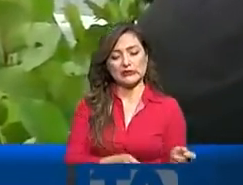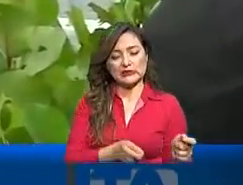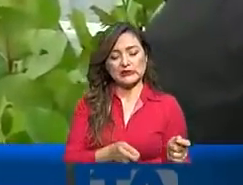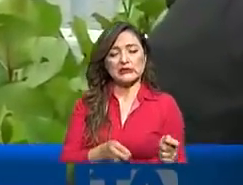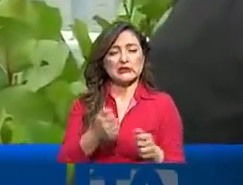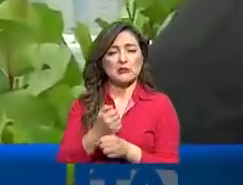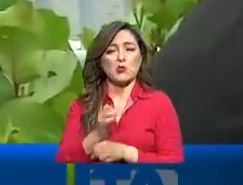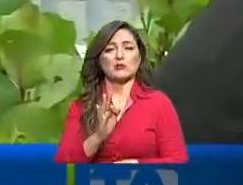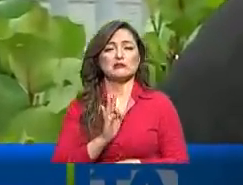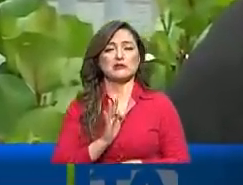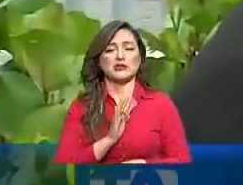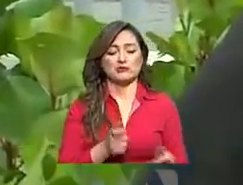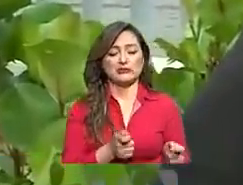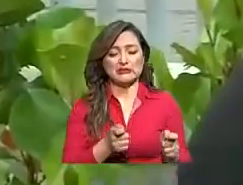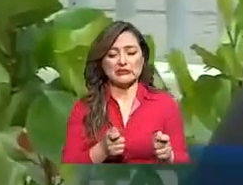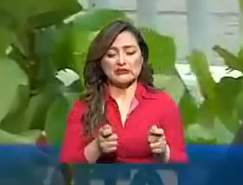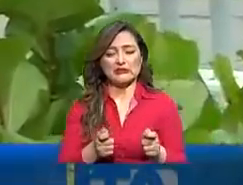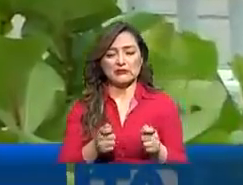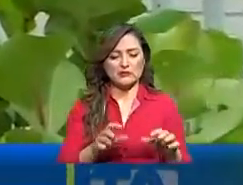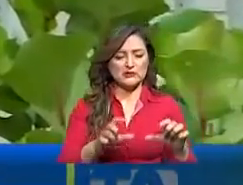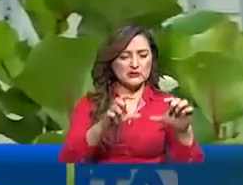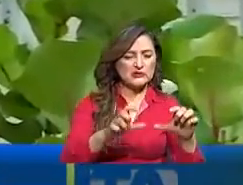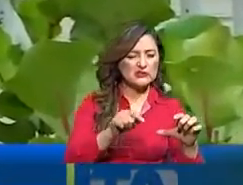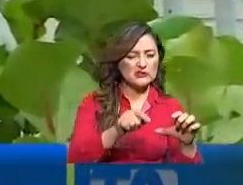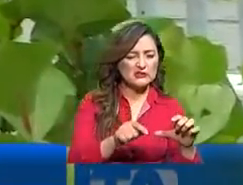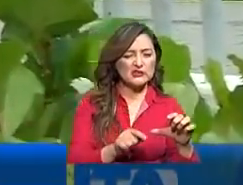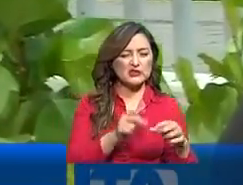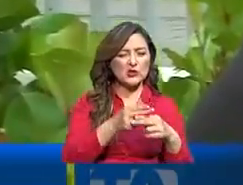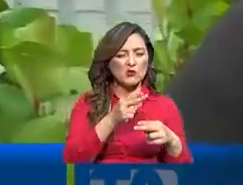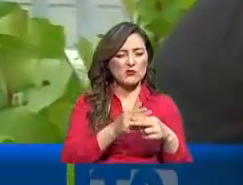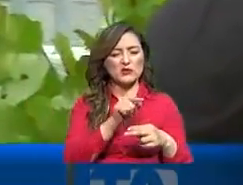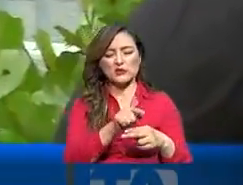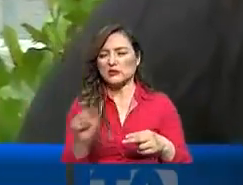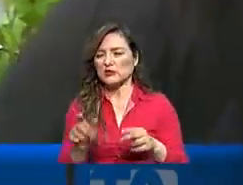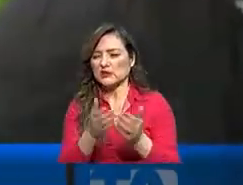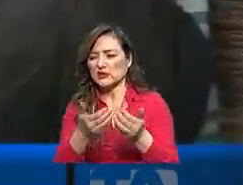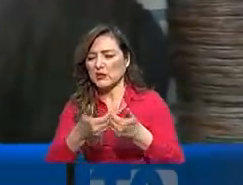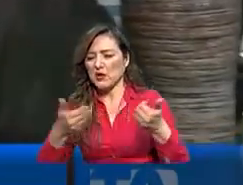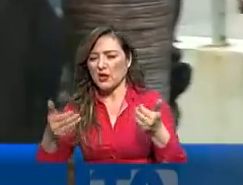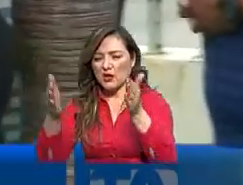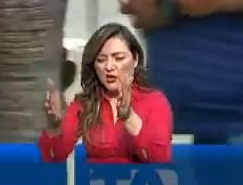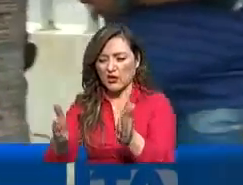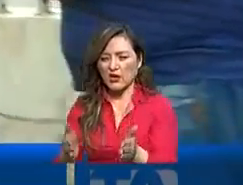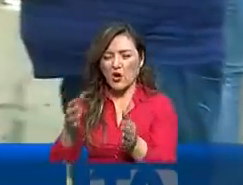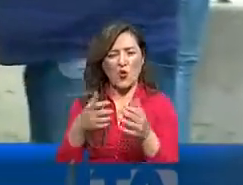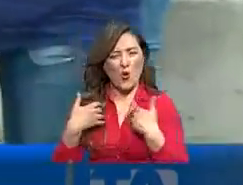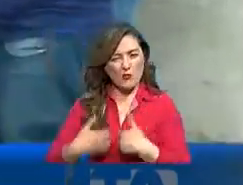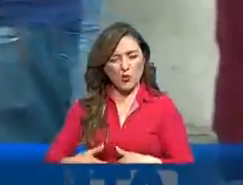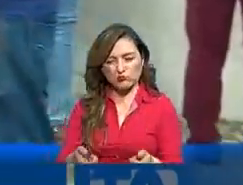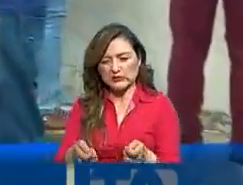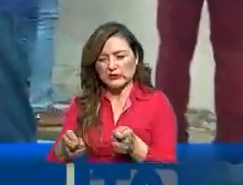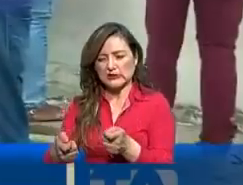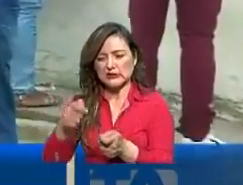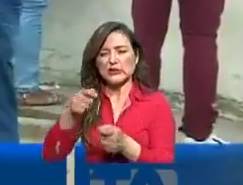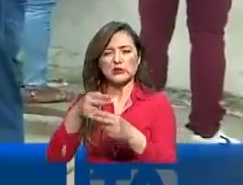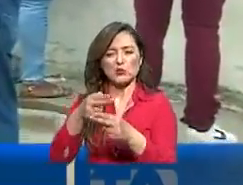al trabajo técnico y etiquetarlos para que sí puedan ser reconocidos. Ustedes han visto en este momento en imágenes cómo todavía están